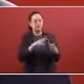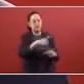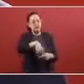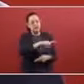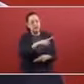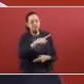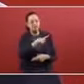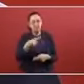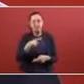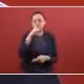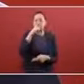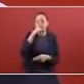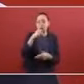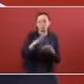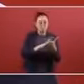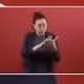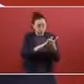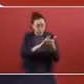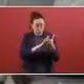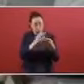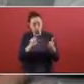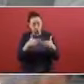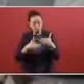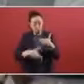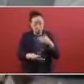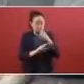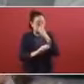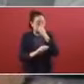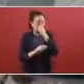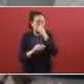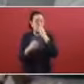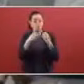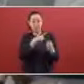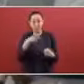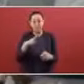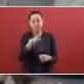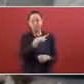cuenta nueva? ¿Les permitirá esta deuda que se está generando